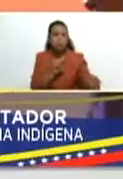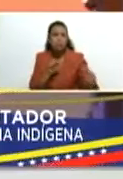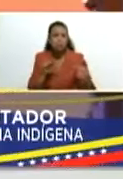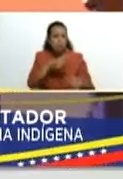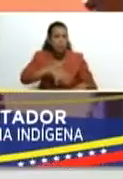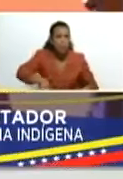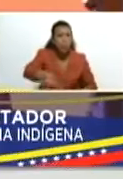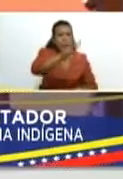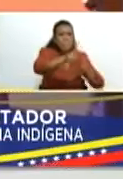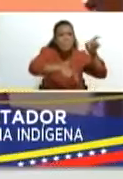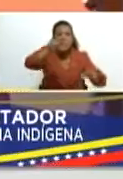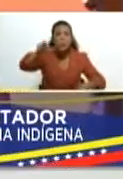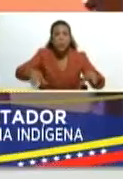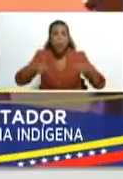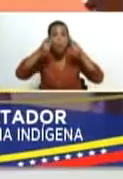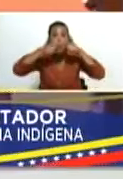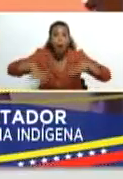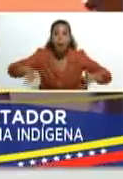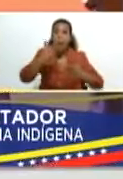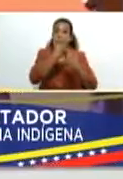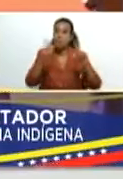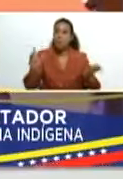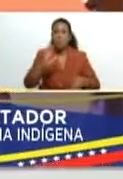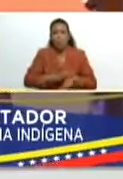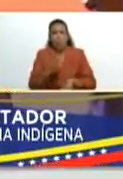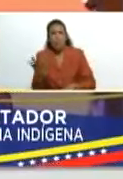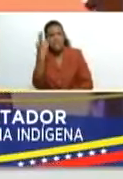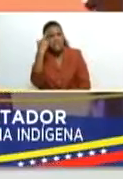Haití cómo había un pueblo libre.